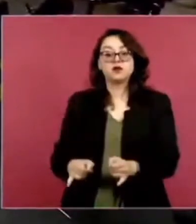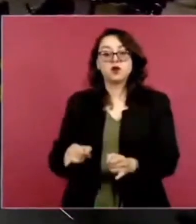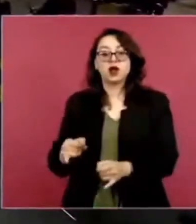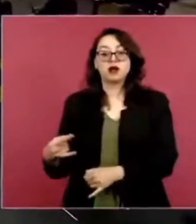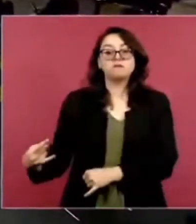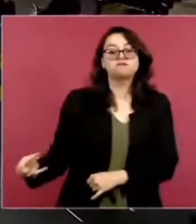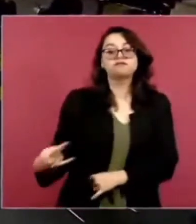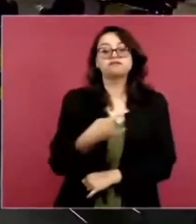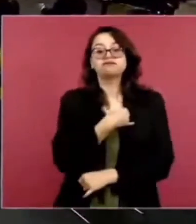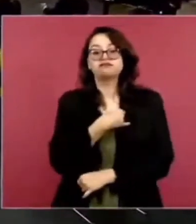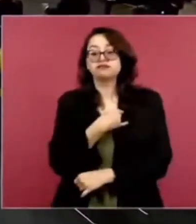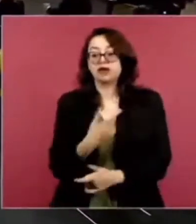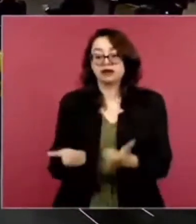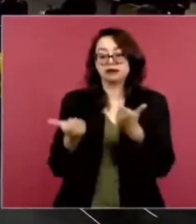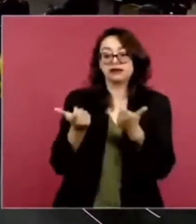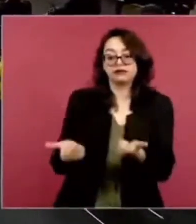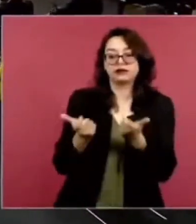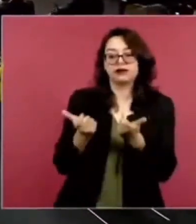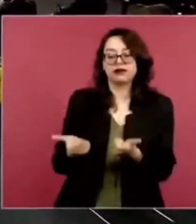a lo material.